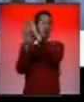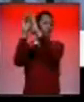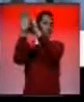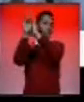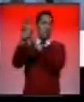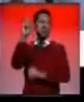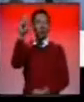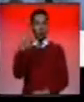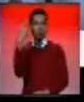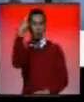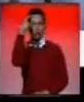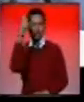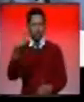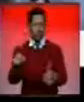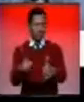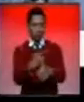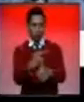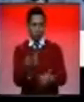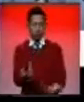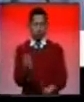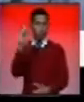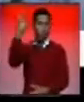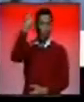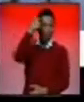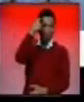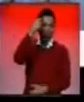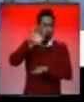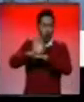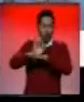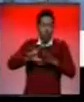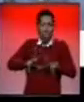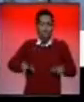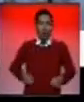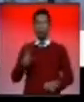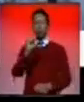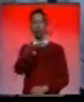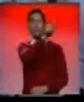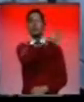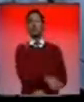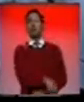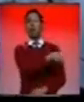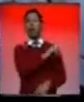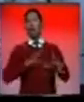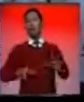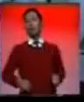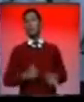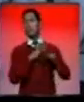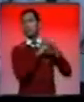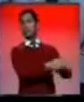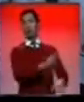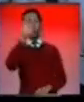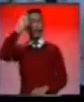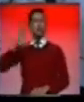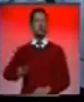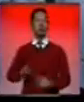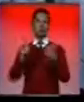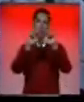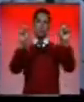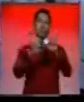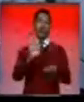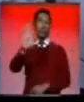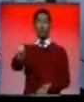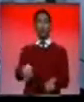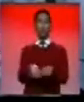Primero, no es que es el Estado y el sector público el corrupto. Hay corrupto y corruptor del sector privado como Odebrecht. Segundo, esos paraísos